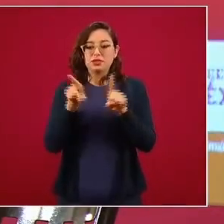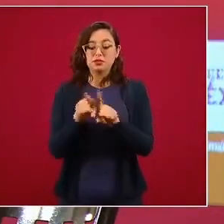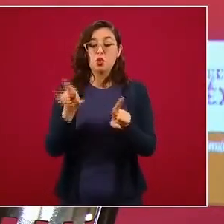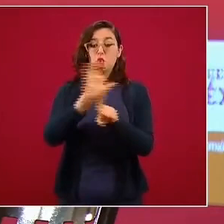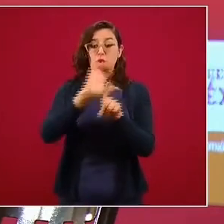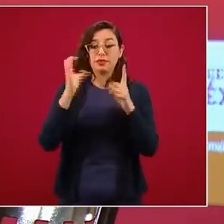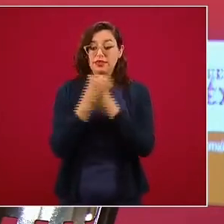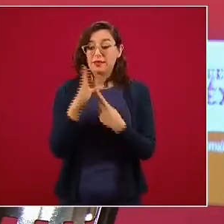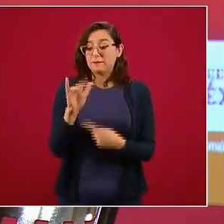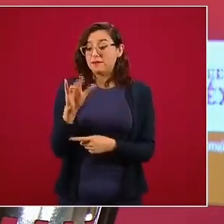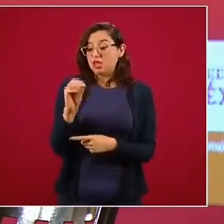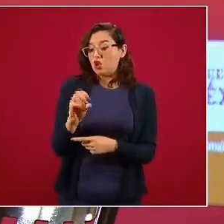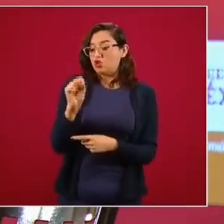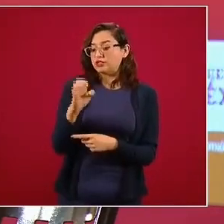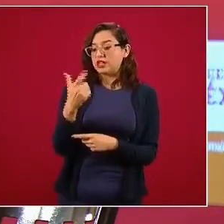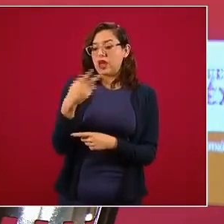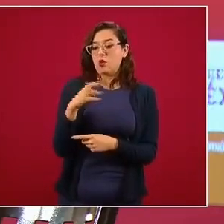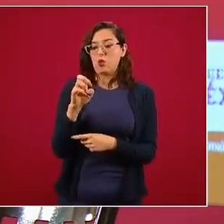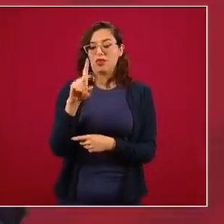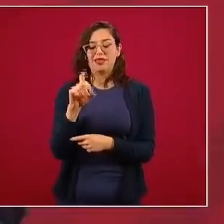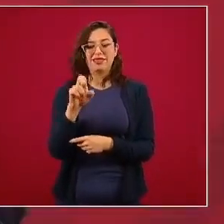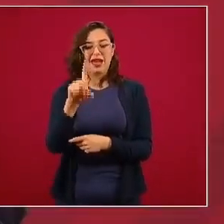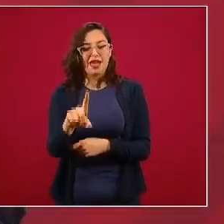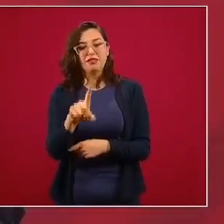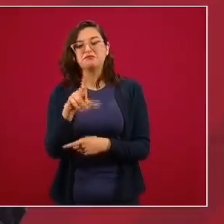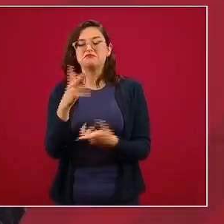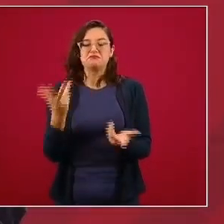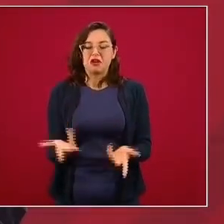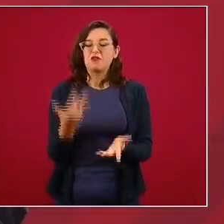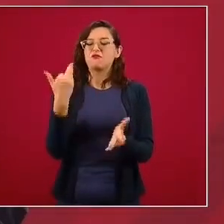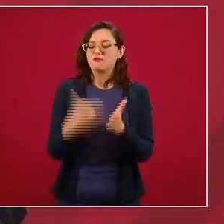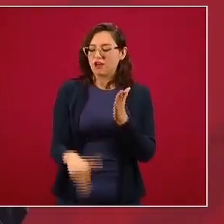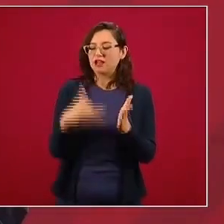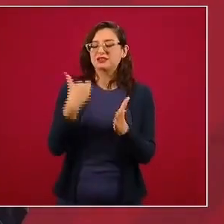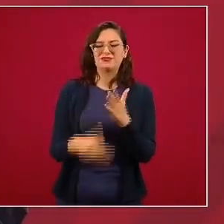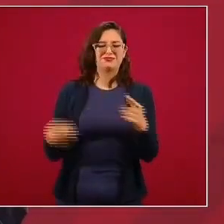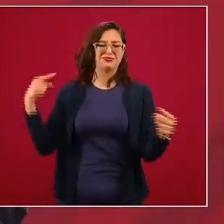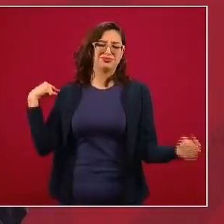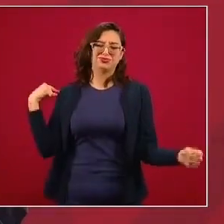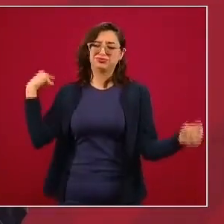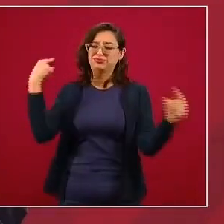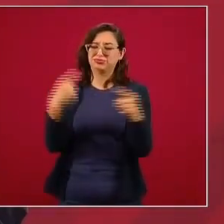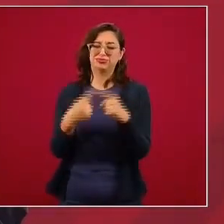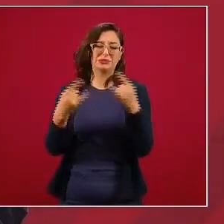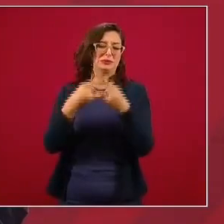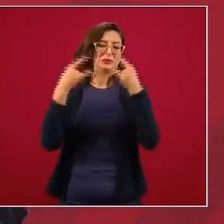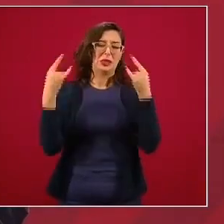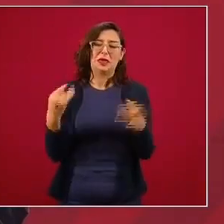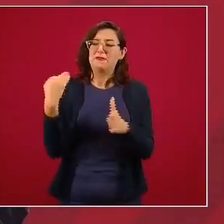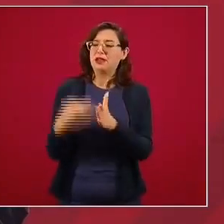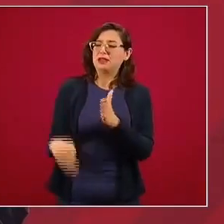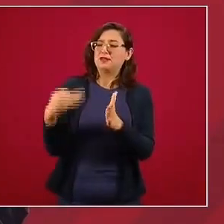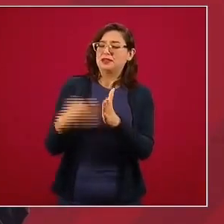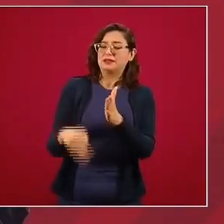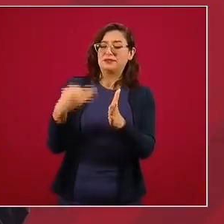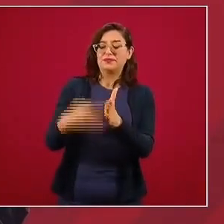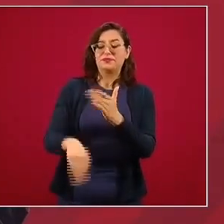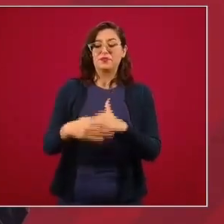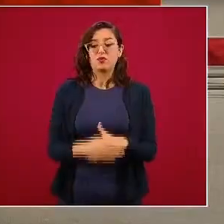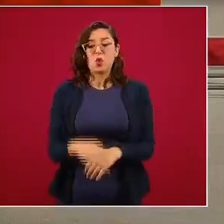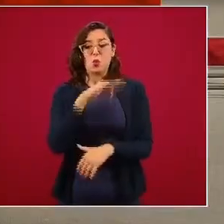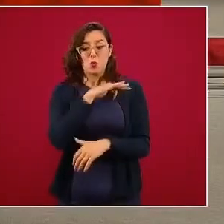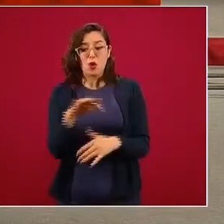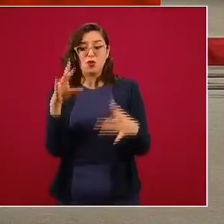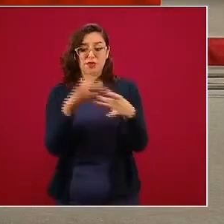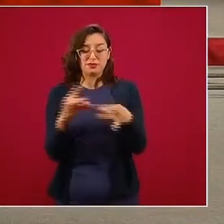bioseguridad que no es una práctica frecuente, es una deficiencia histórica de nuestro sistema de salud. Le puedo platicar